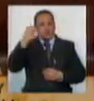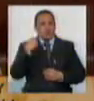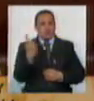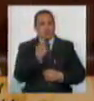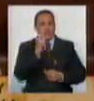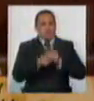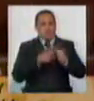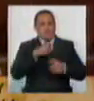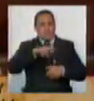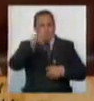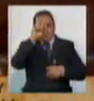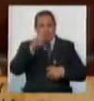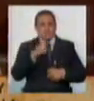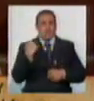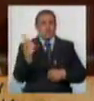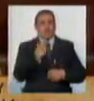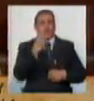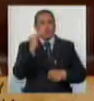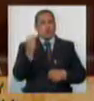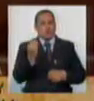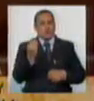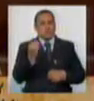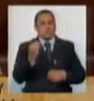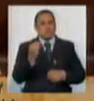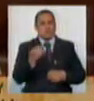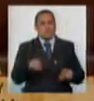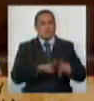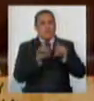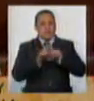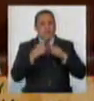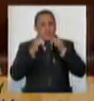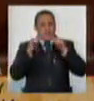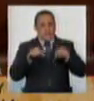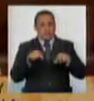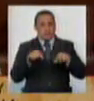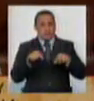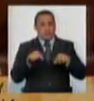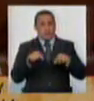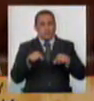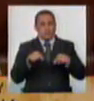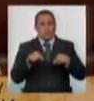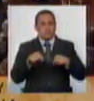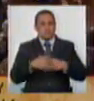nuestros peruanos, de todos nuestros compatriotas. Y esto...